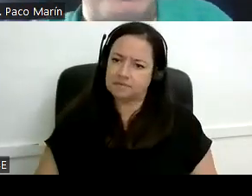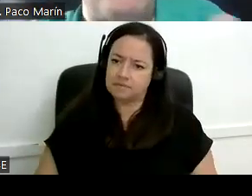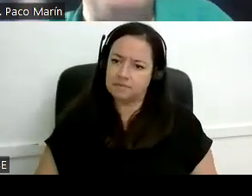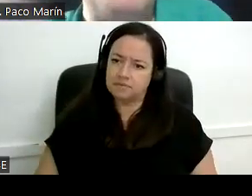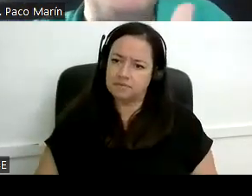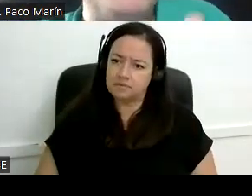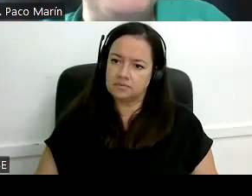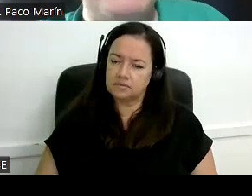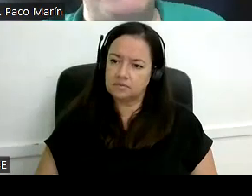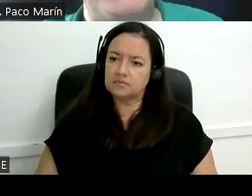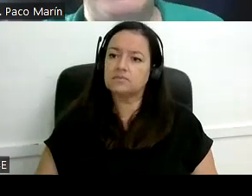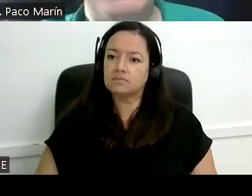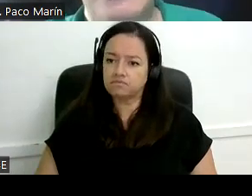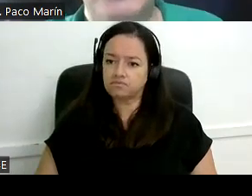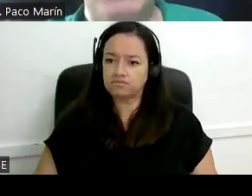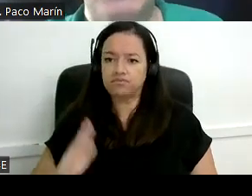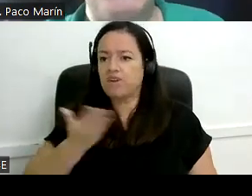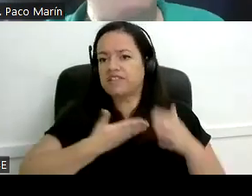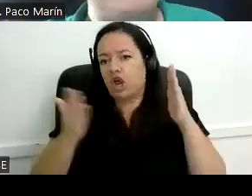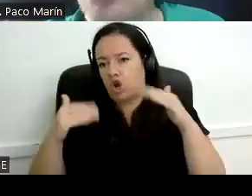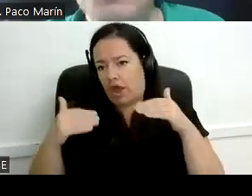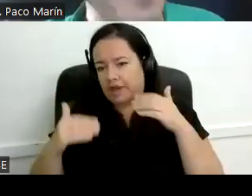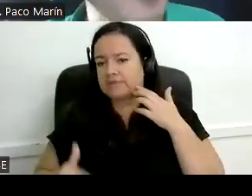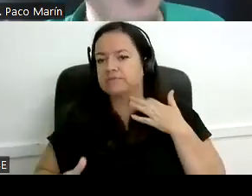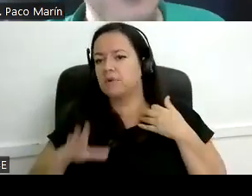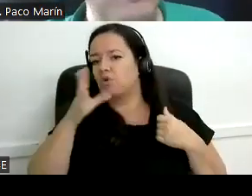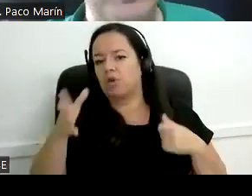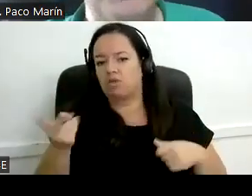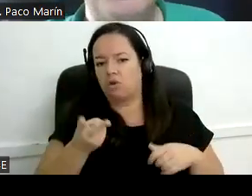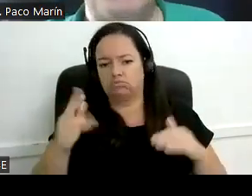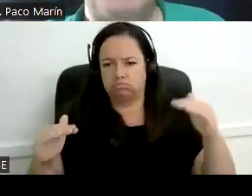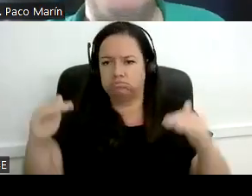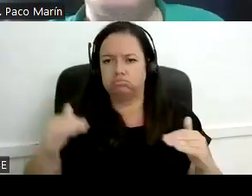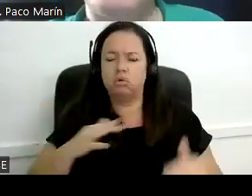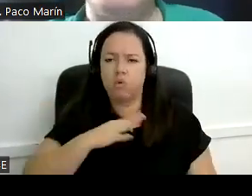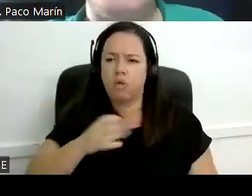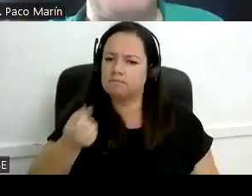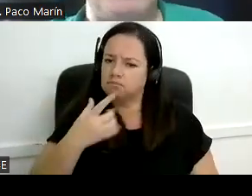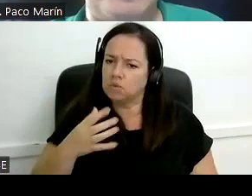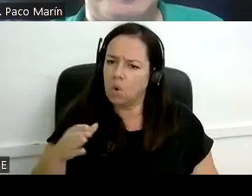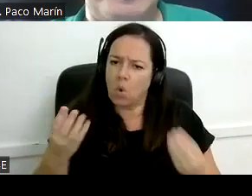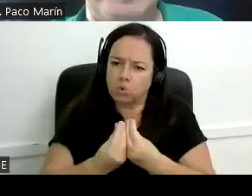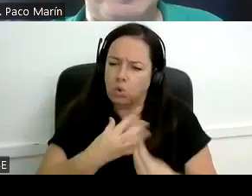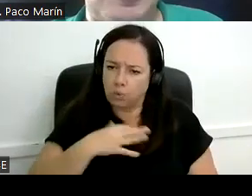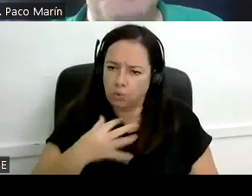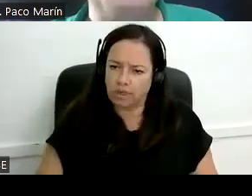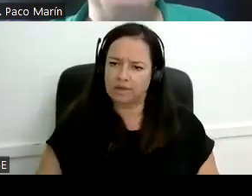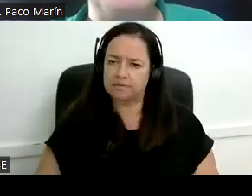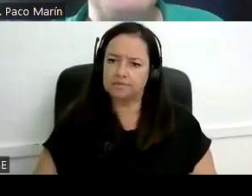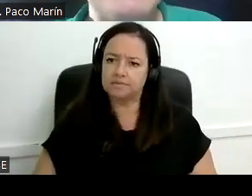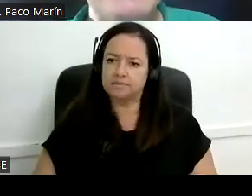que lo haga contraproducente a la hora de tomar síndrome porque no contrarresta, ninguno de los componentes contrarresta el efecto del